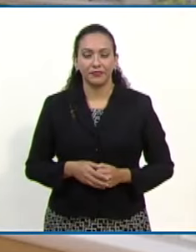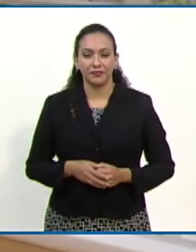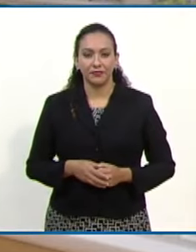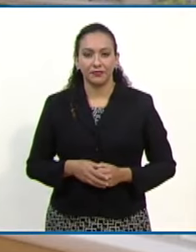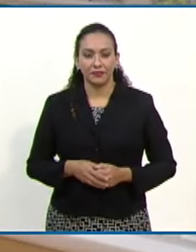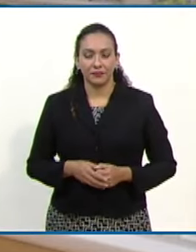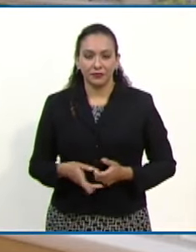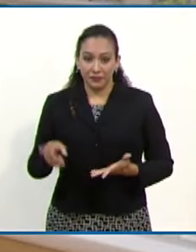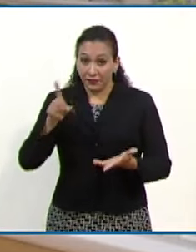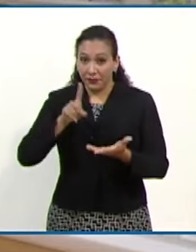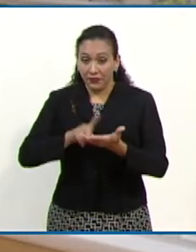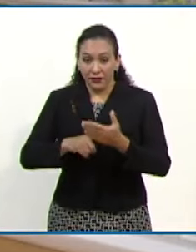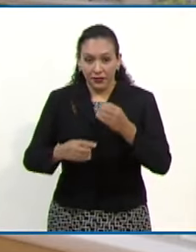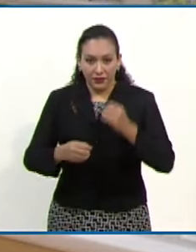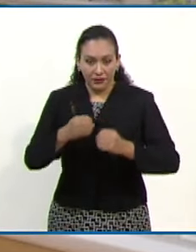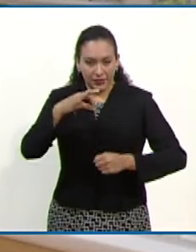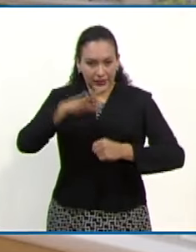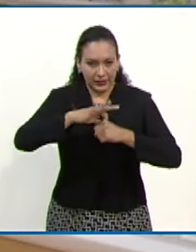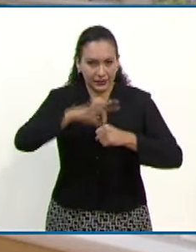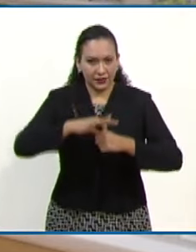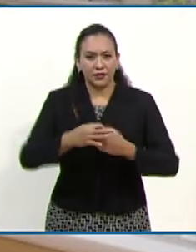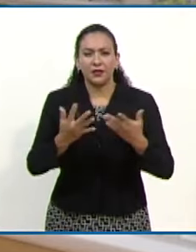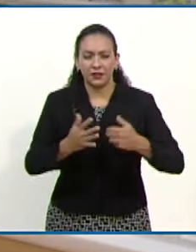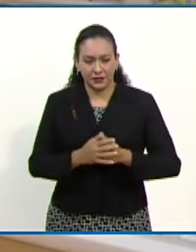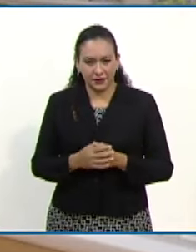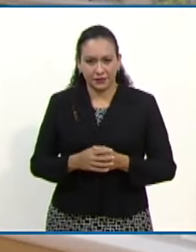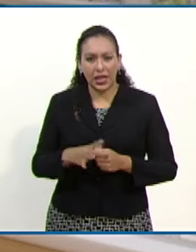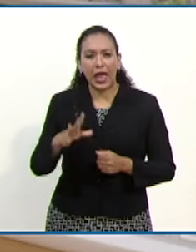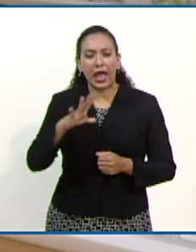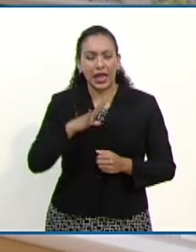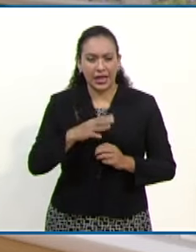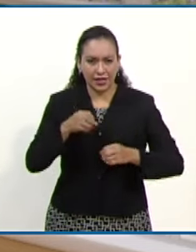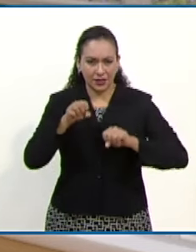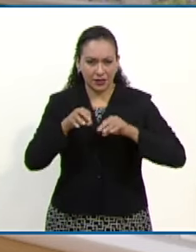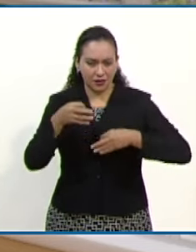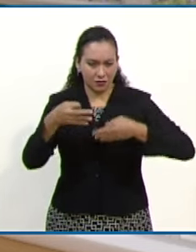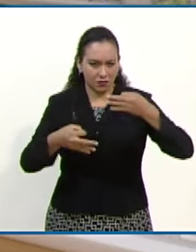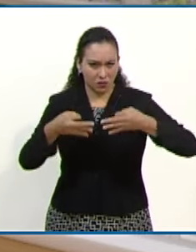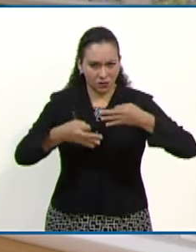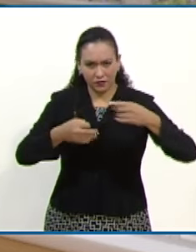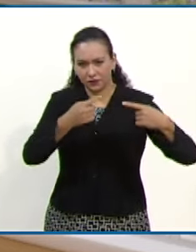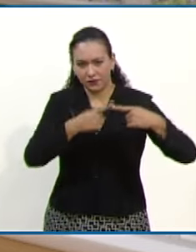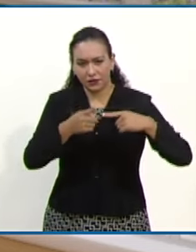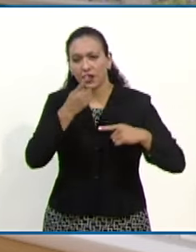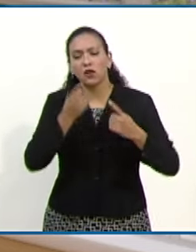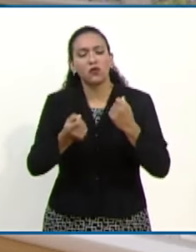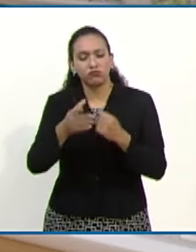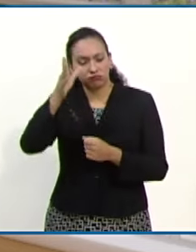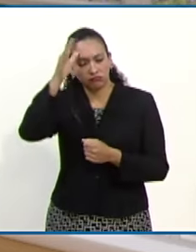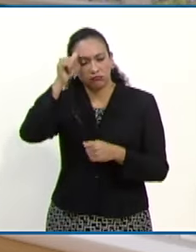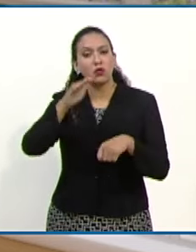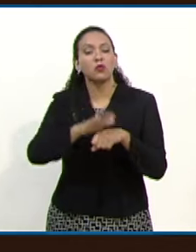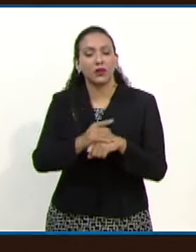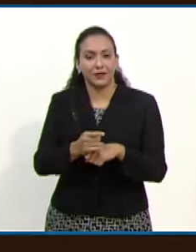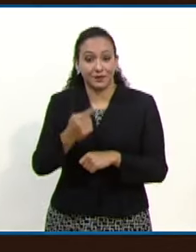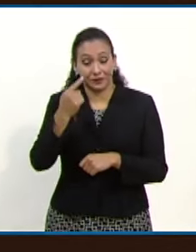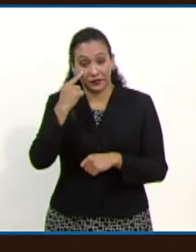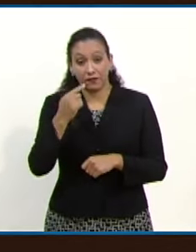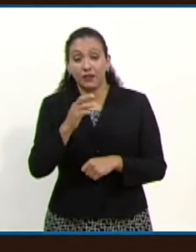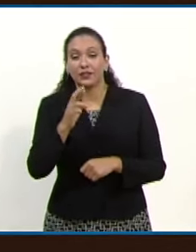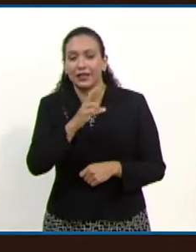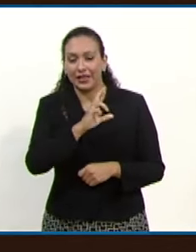Y la Sala Superior del Tribunal Electoral resolvió el juicio ciudadano y los juicios de inconformidad promovidos por Xóchitl Gálvez,